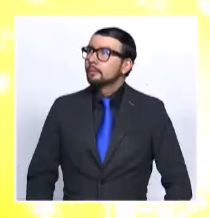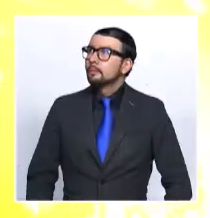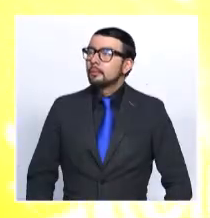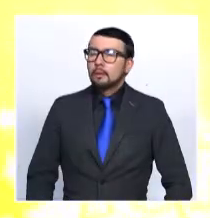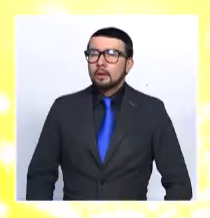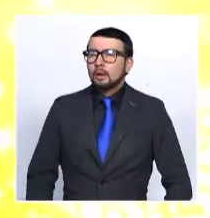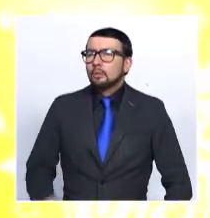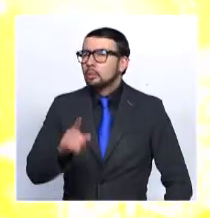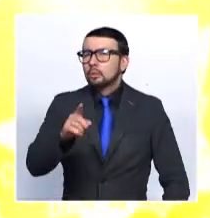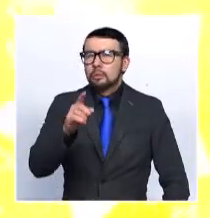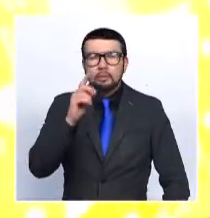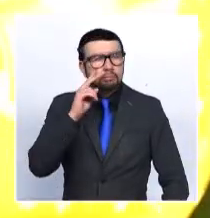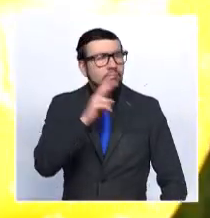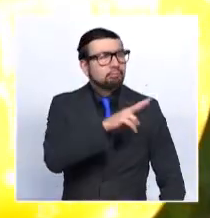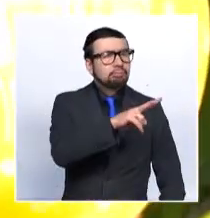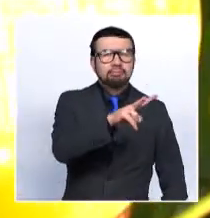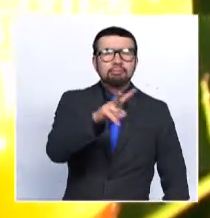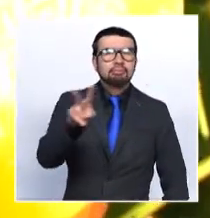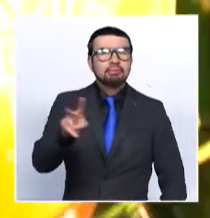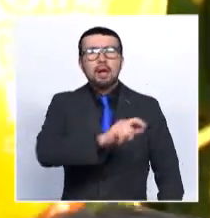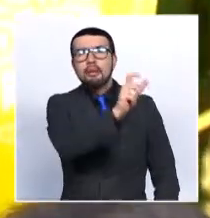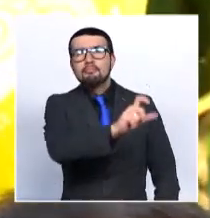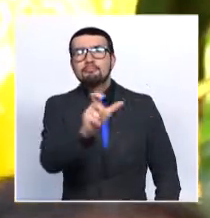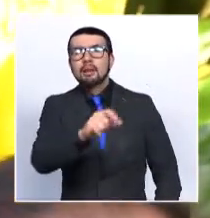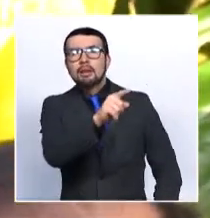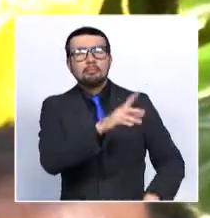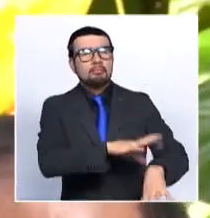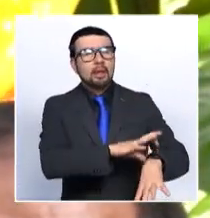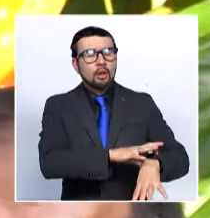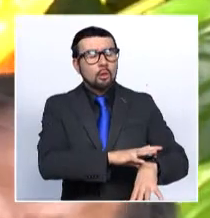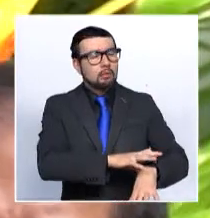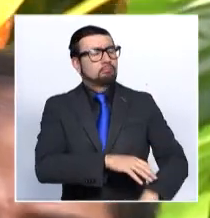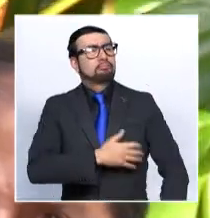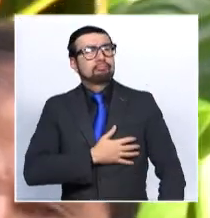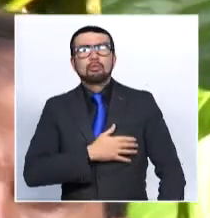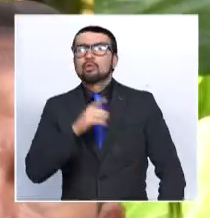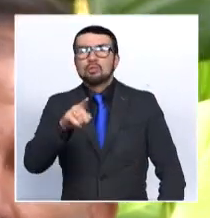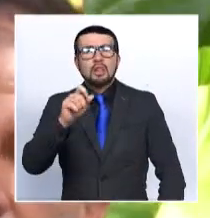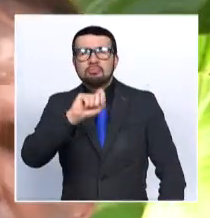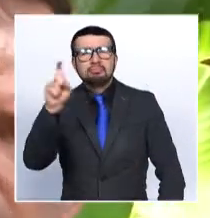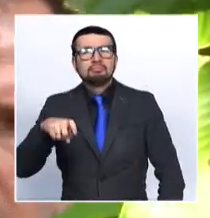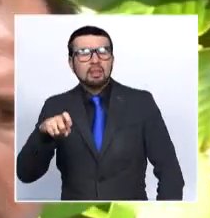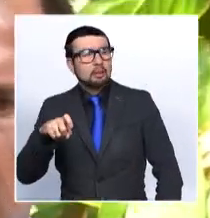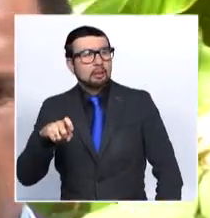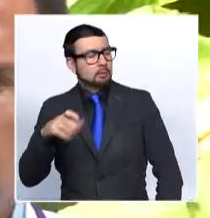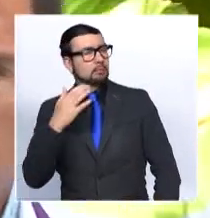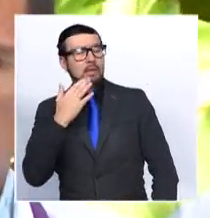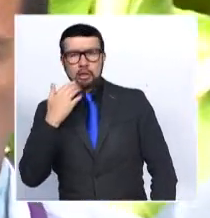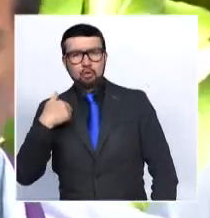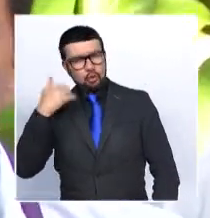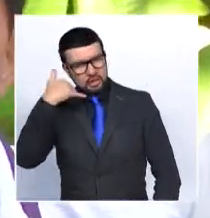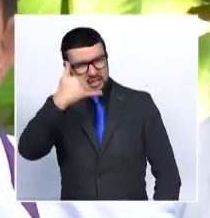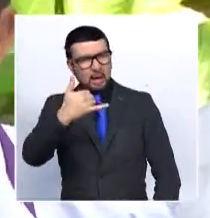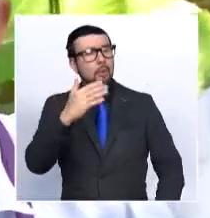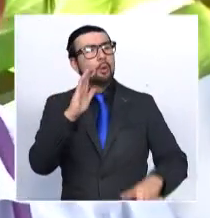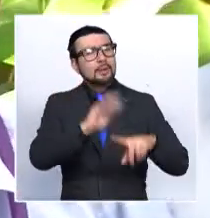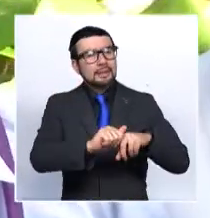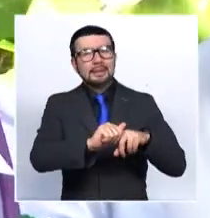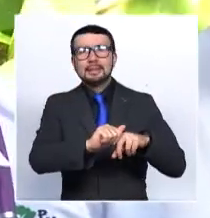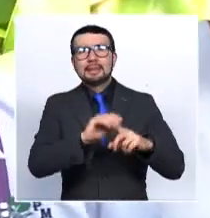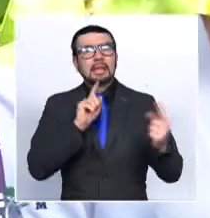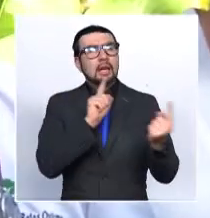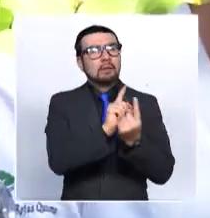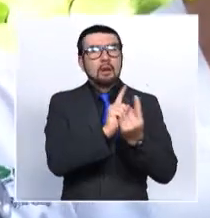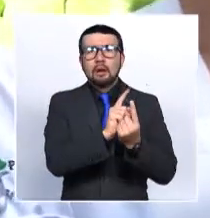Cuando ustedes ven todo este equipo de profesionales de la salud, se preguntarán si llaman a pedir una cita, en este